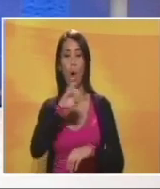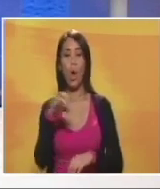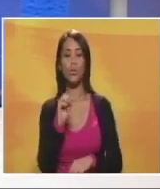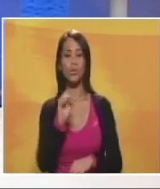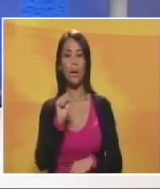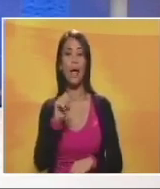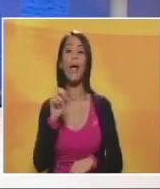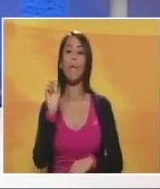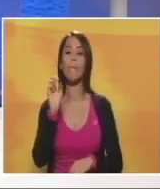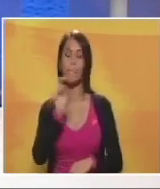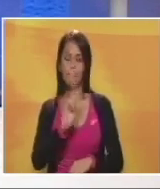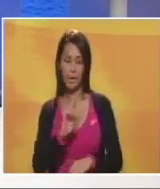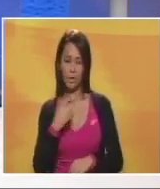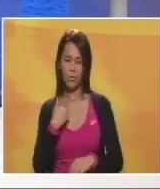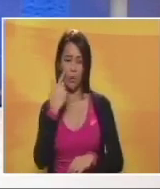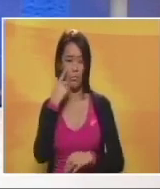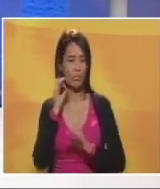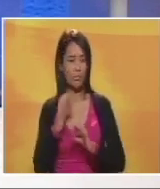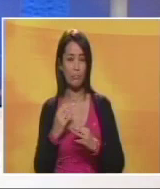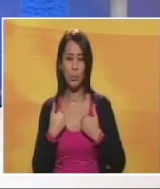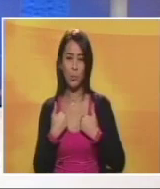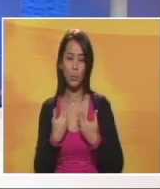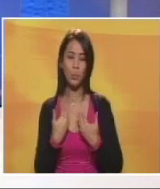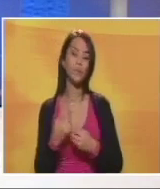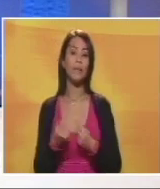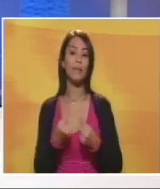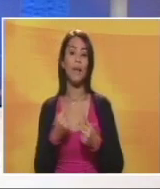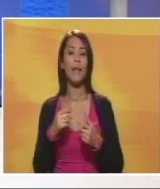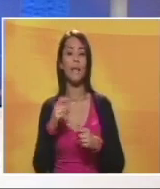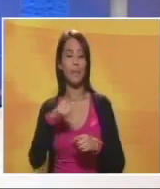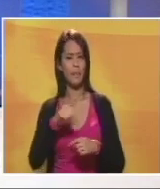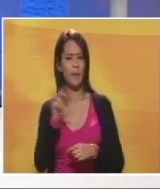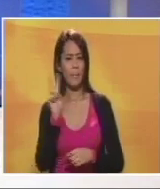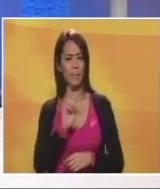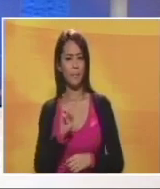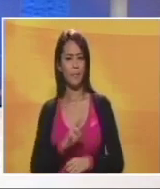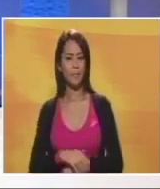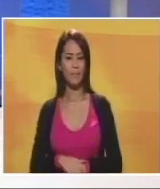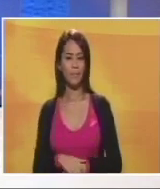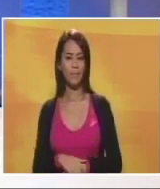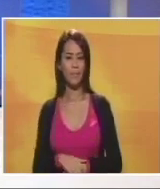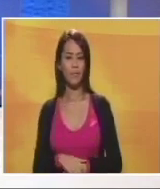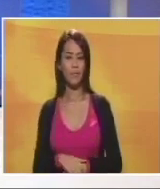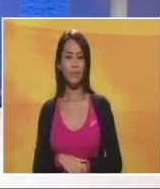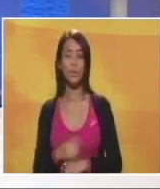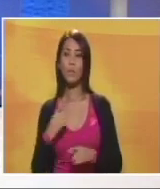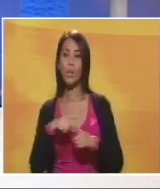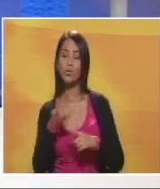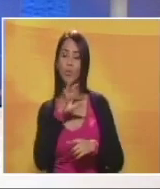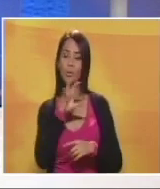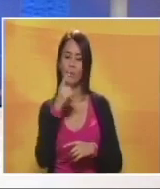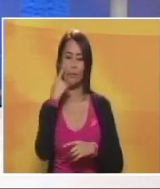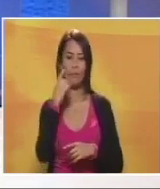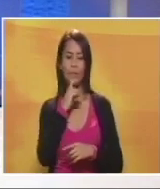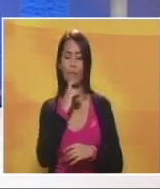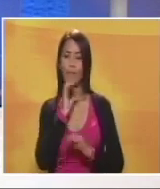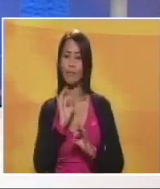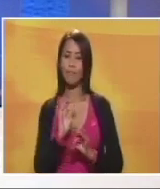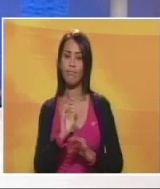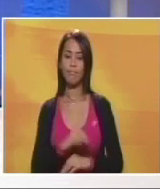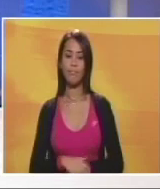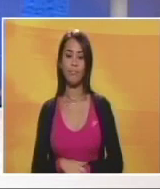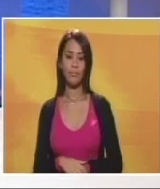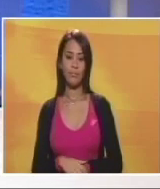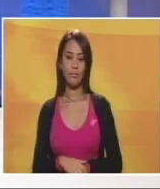que Venezuela corre el riesgo de perder el crédito externo, lo cual se traduce en un default inconveniente para el país. Nuestro compañero